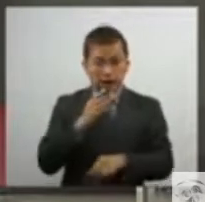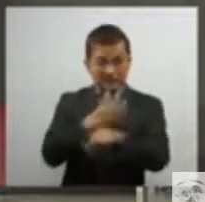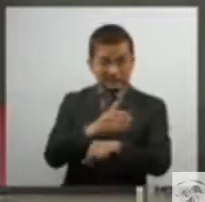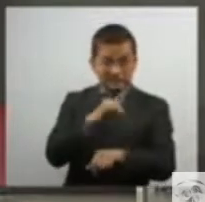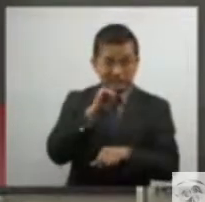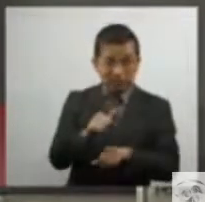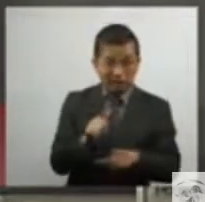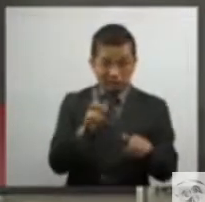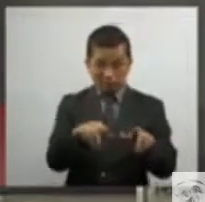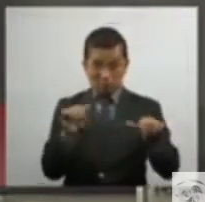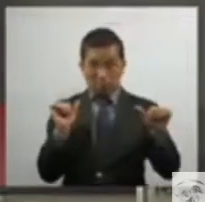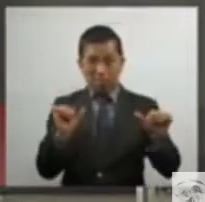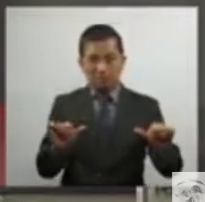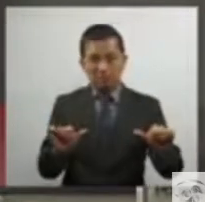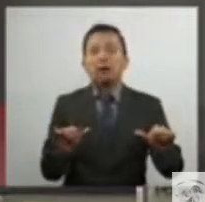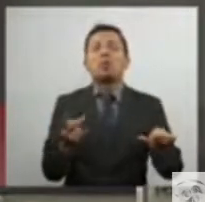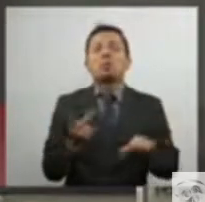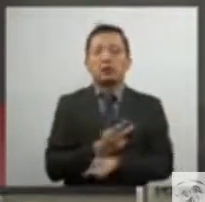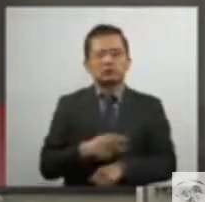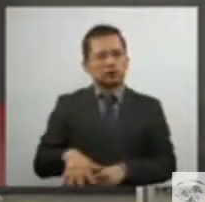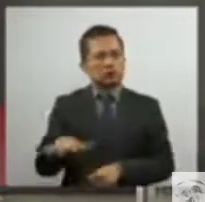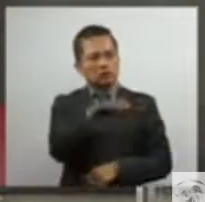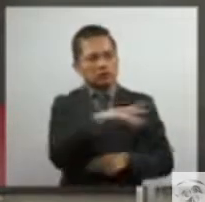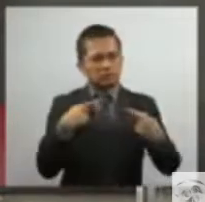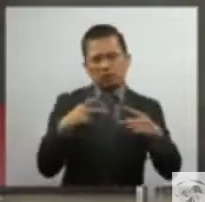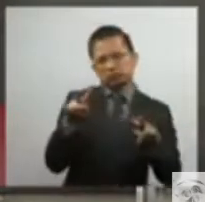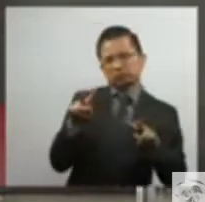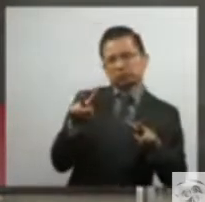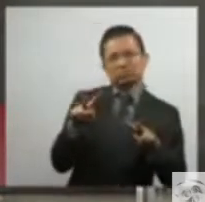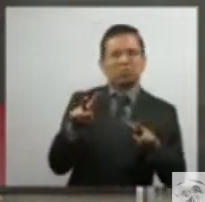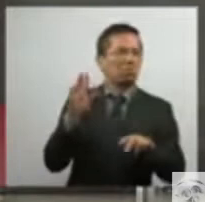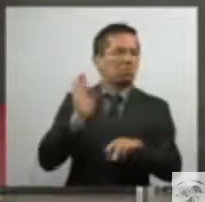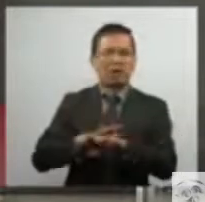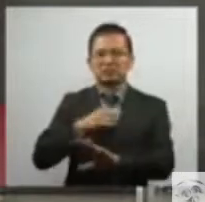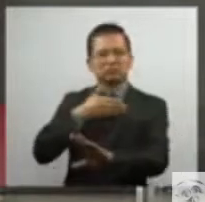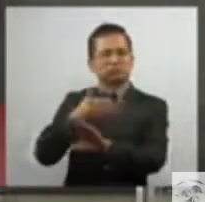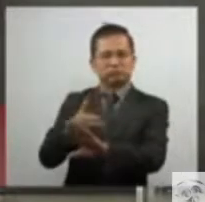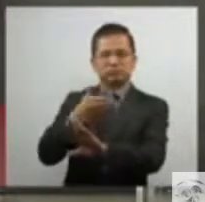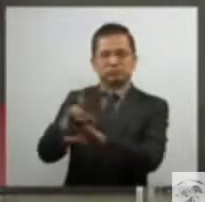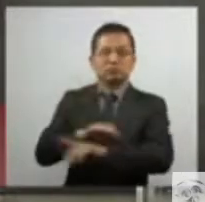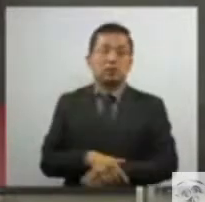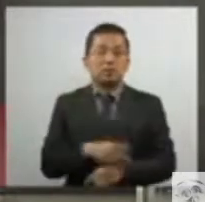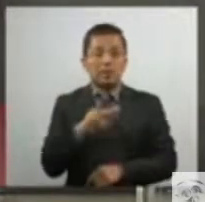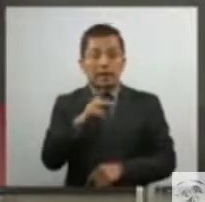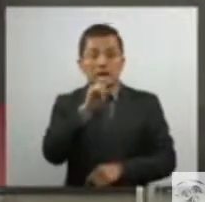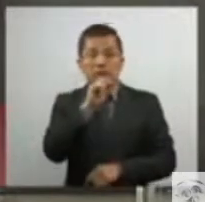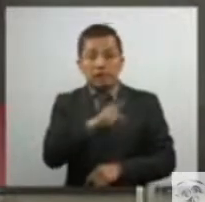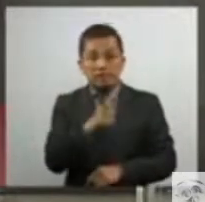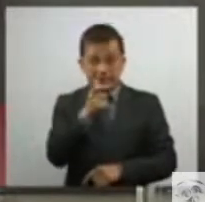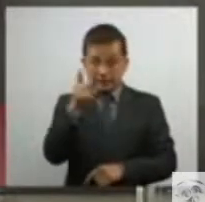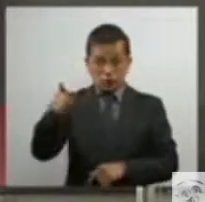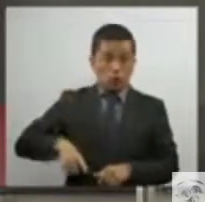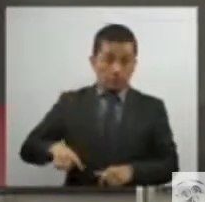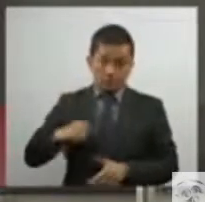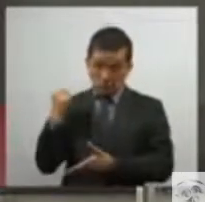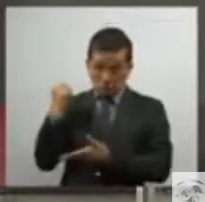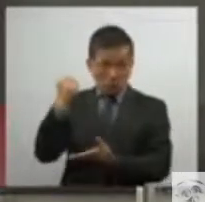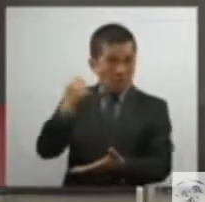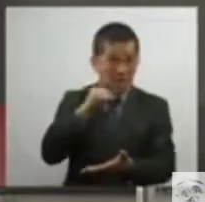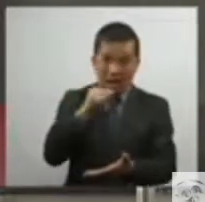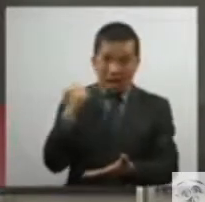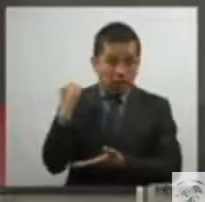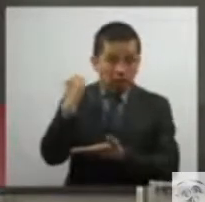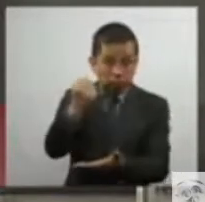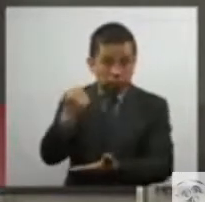que multiplica la violencia, pero también la falta de presupuestos a quien el Estado no les ha garantizado